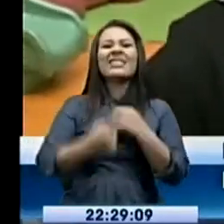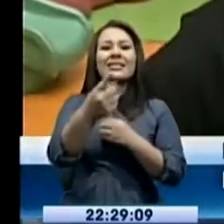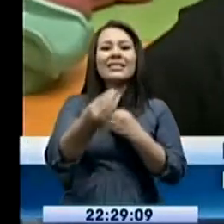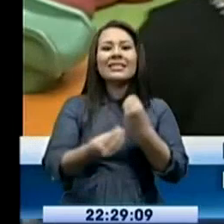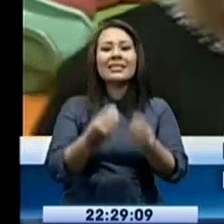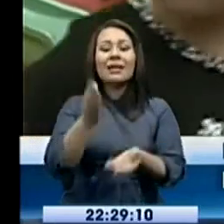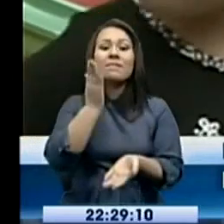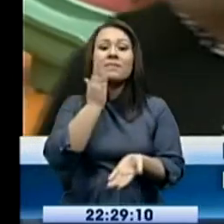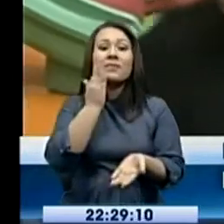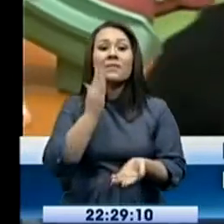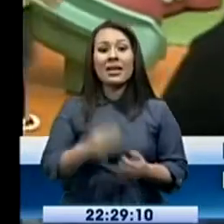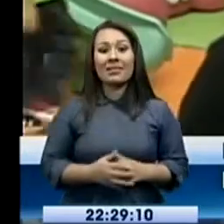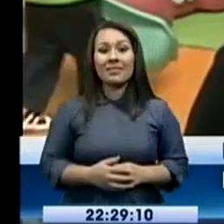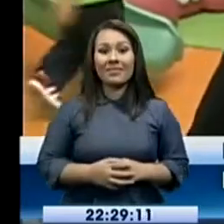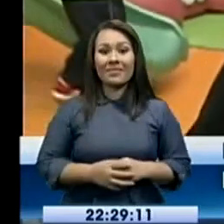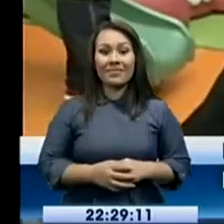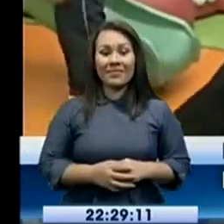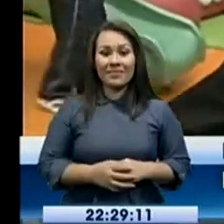mami?